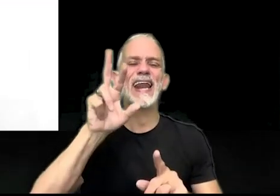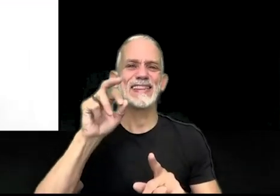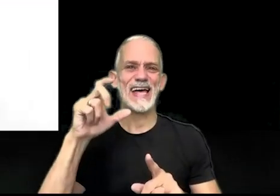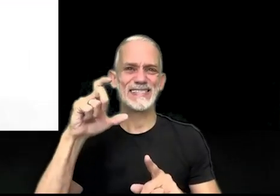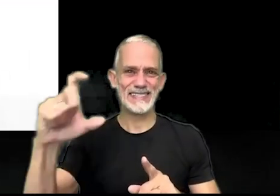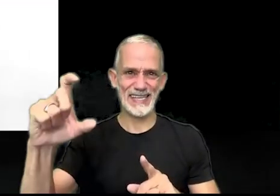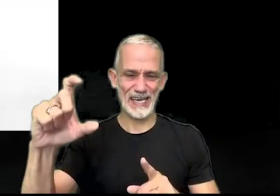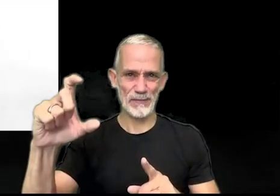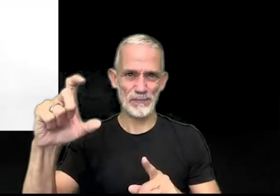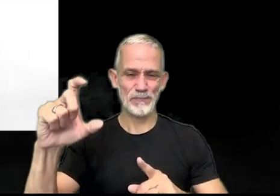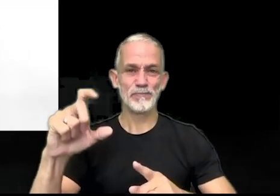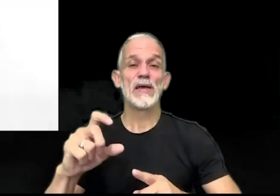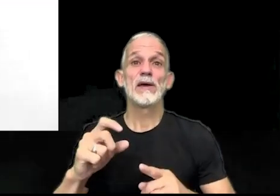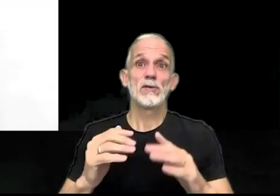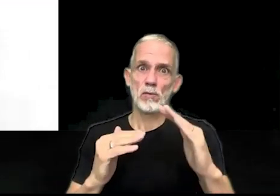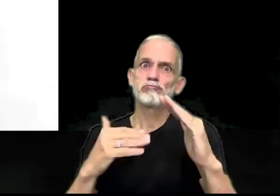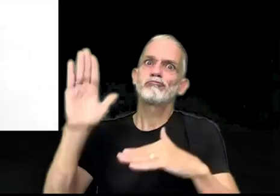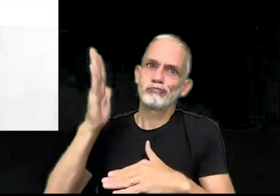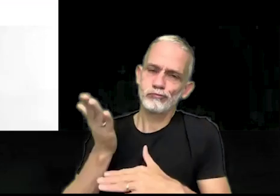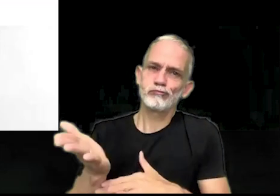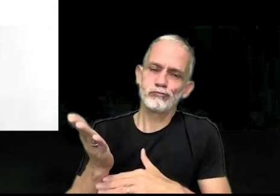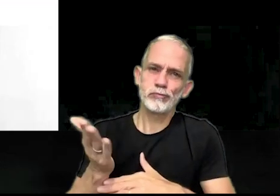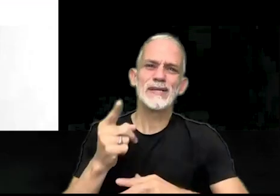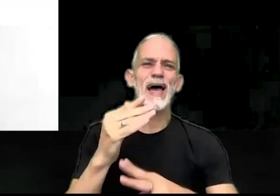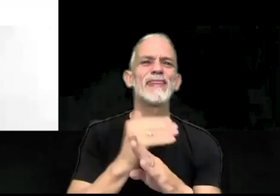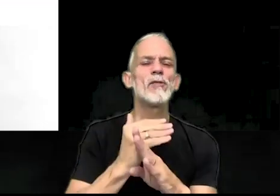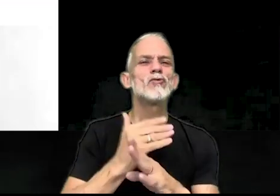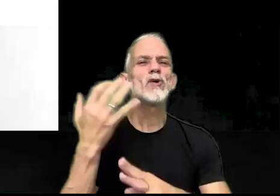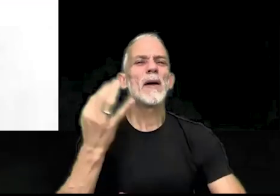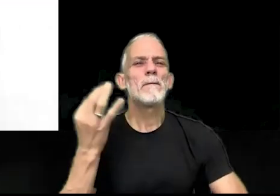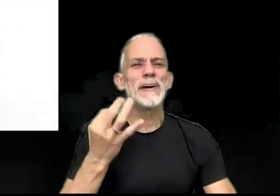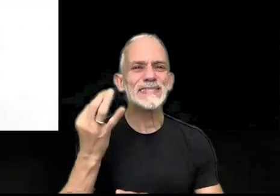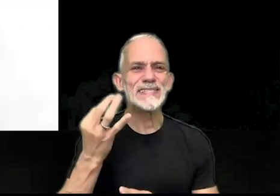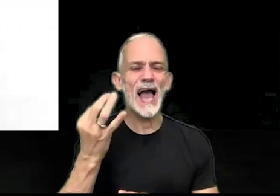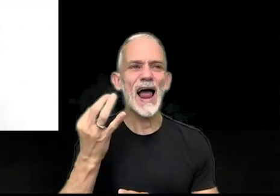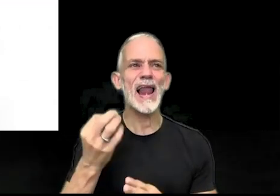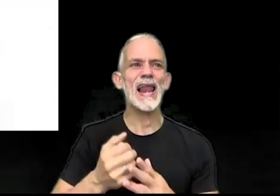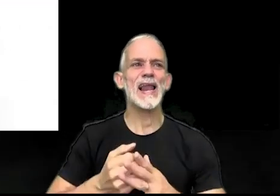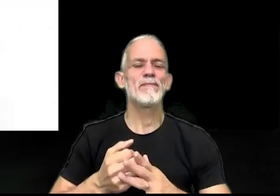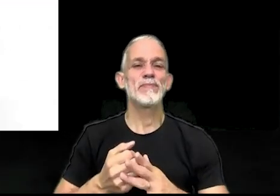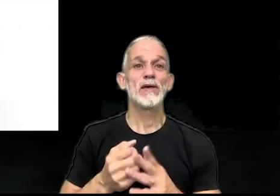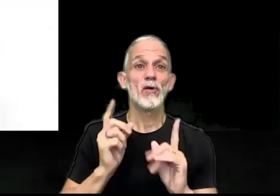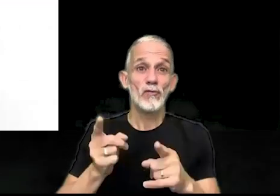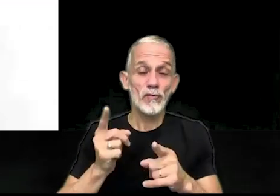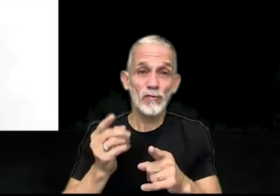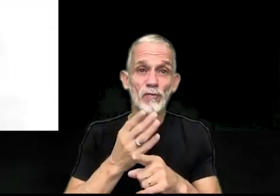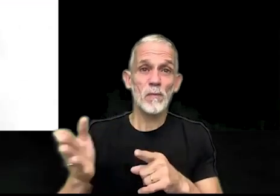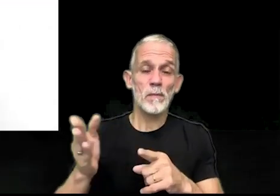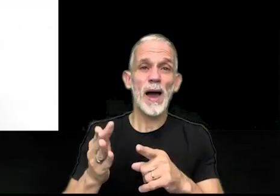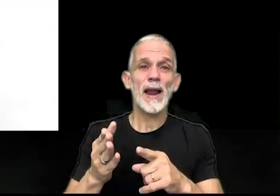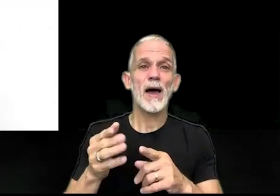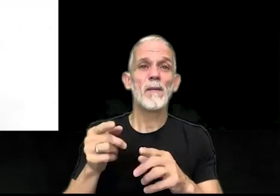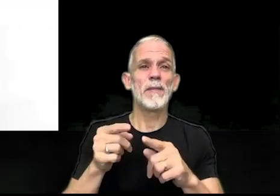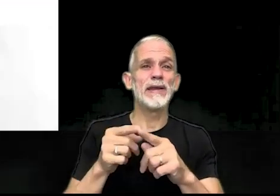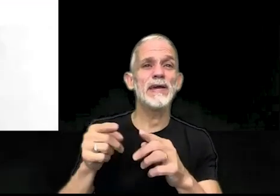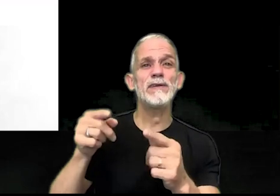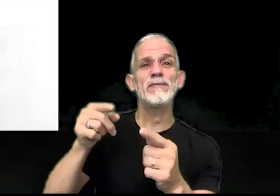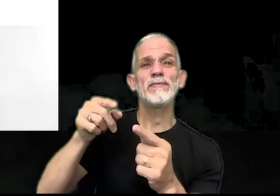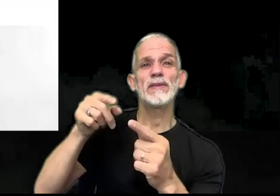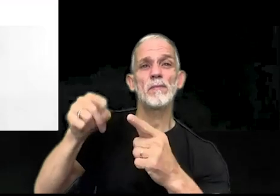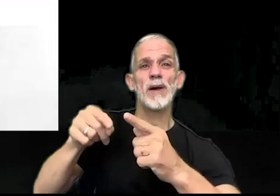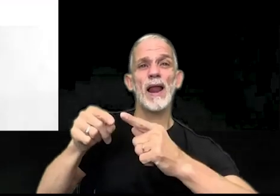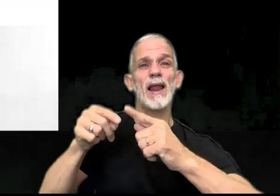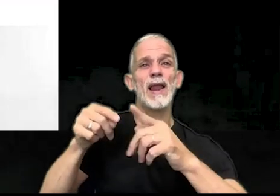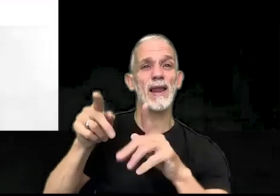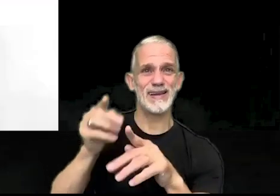30C. Generalmente lo va a superar y esta es la deducción específica que quedó vigente para el